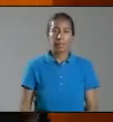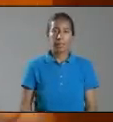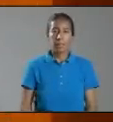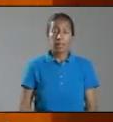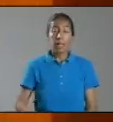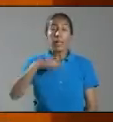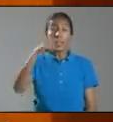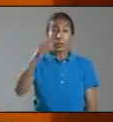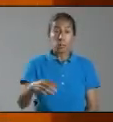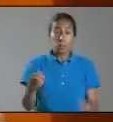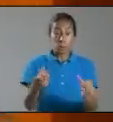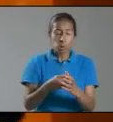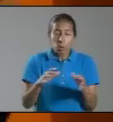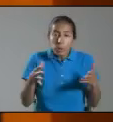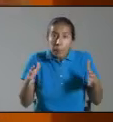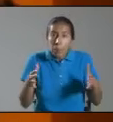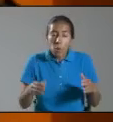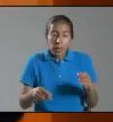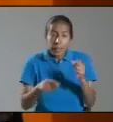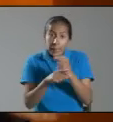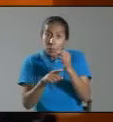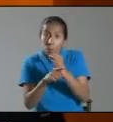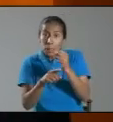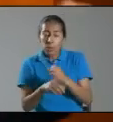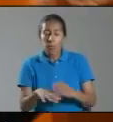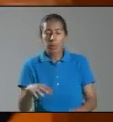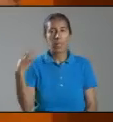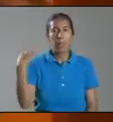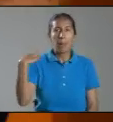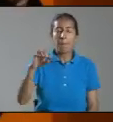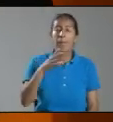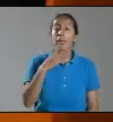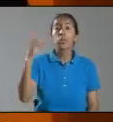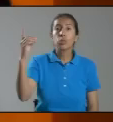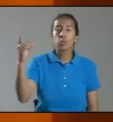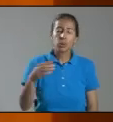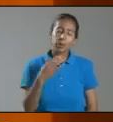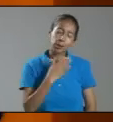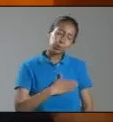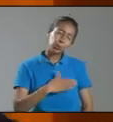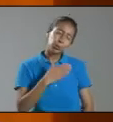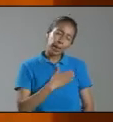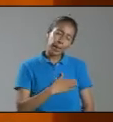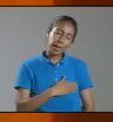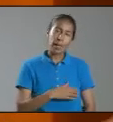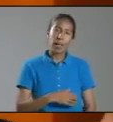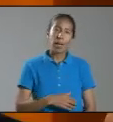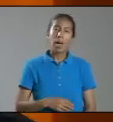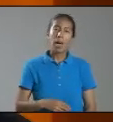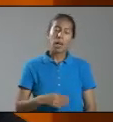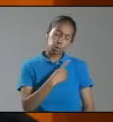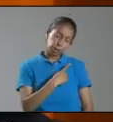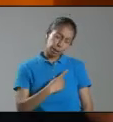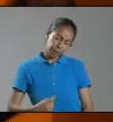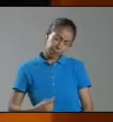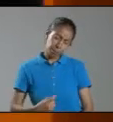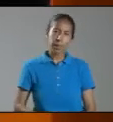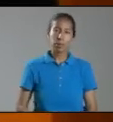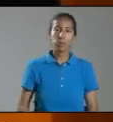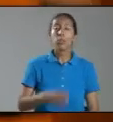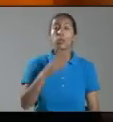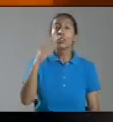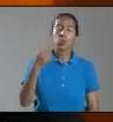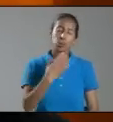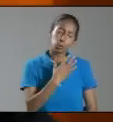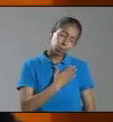temores, tribulaciones, pero Dios, que consuela a los deprimidos, nos consoló con la llegada de Tito. Entonces Pablo estaba deprimido, entonces me recordé